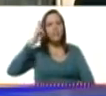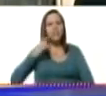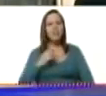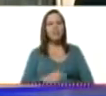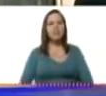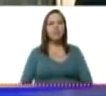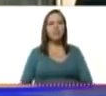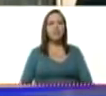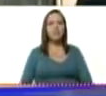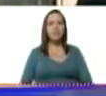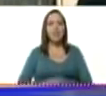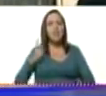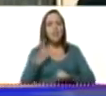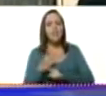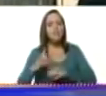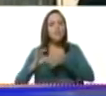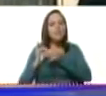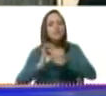Tenemos que unir